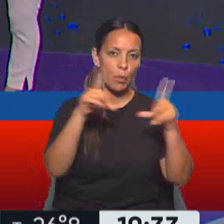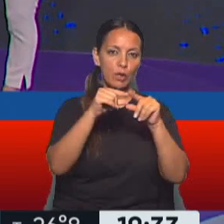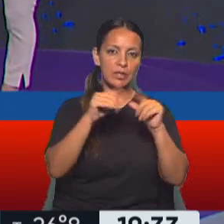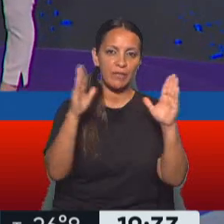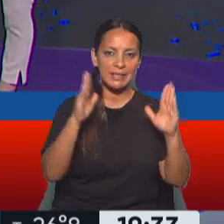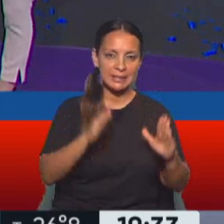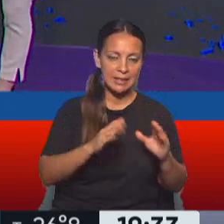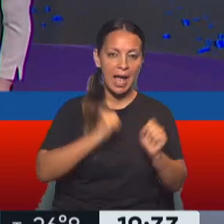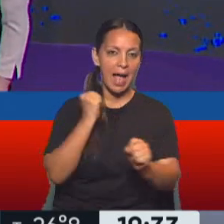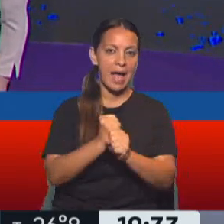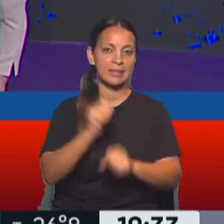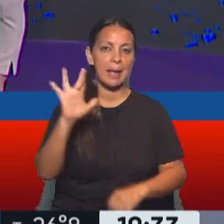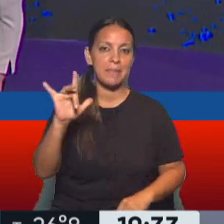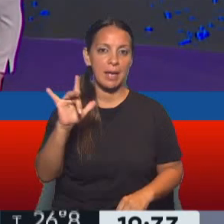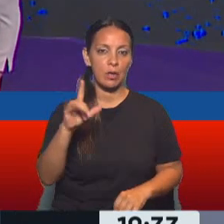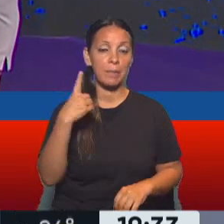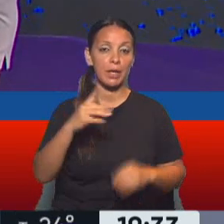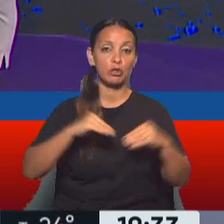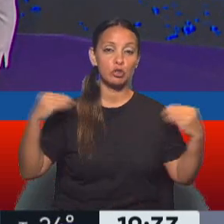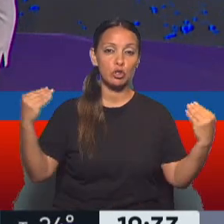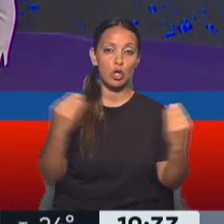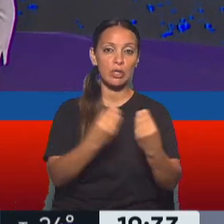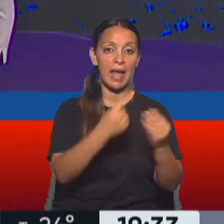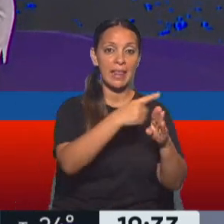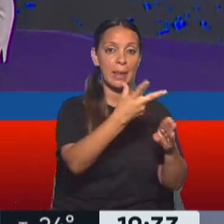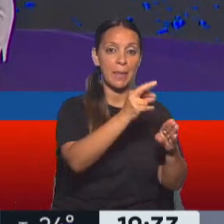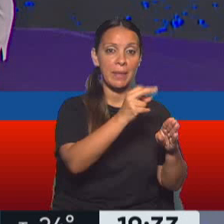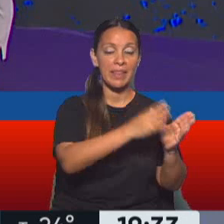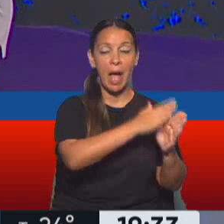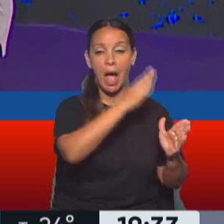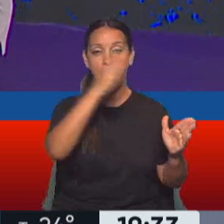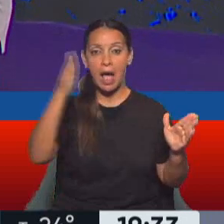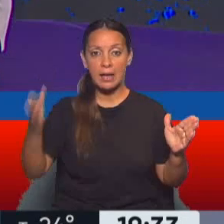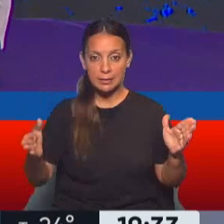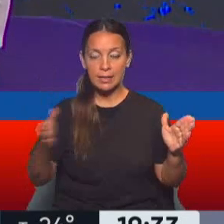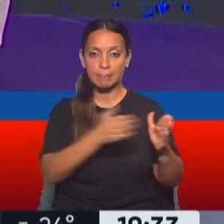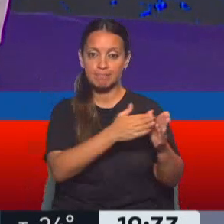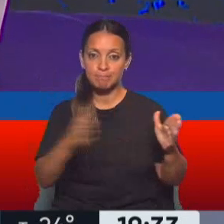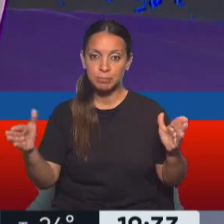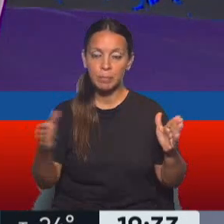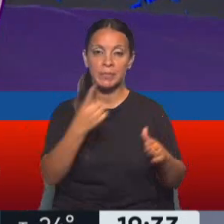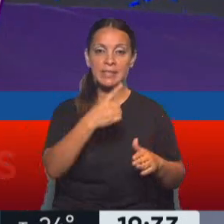el miércoles. Ahora, las cifras totales desde el 2020 que comenzó todo esto, tenemos